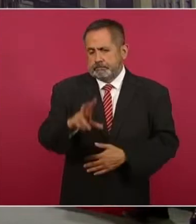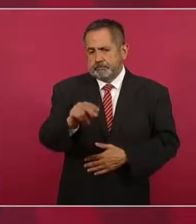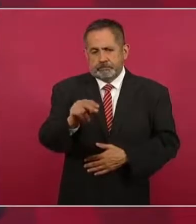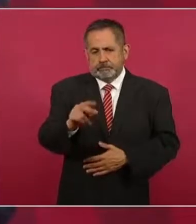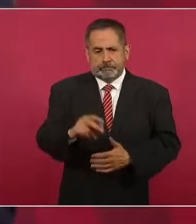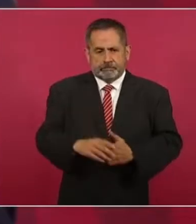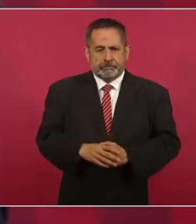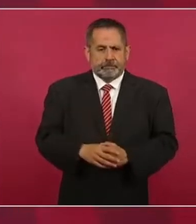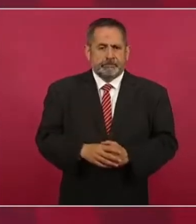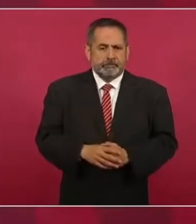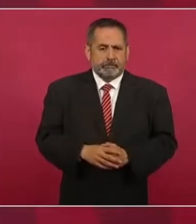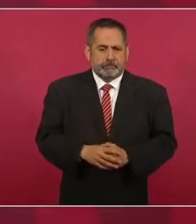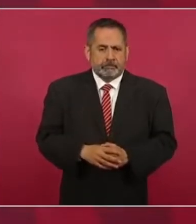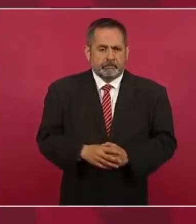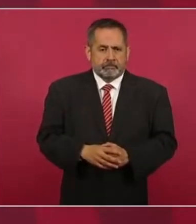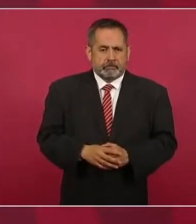porque todavía